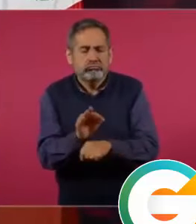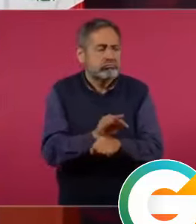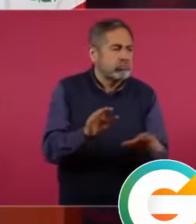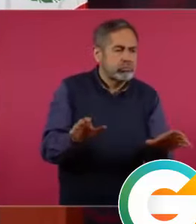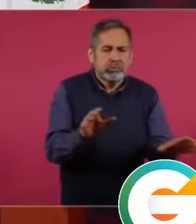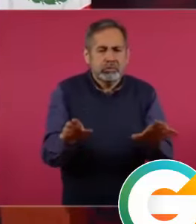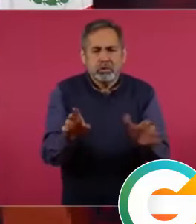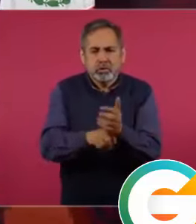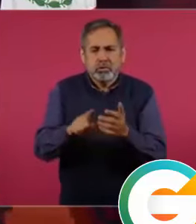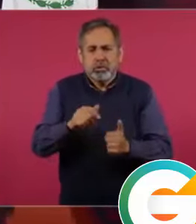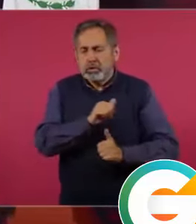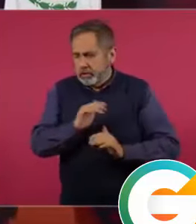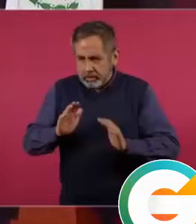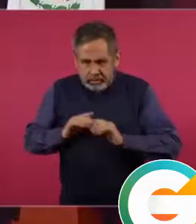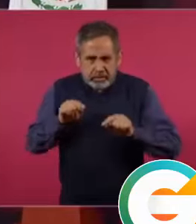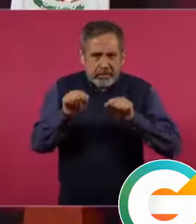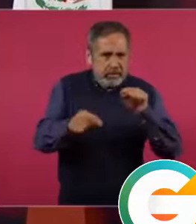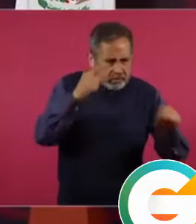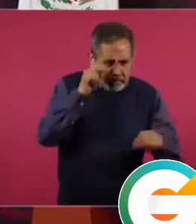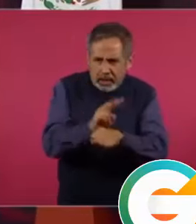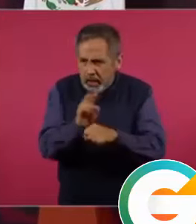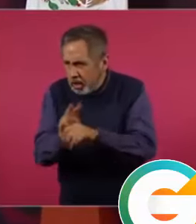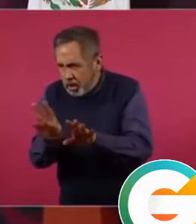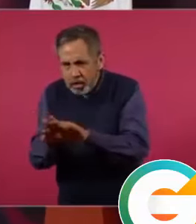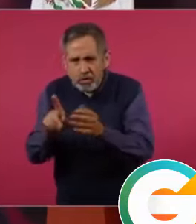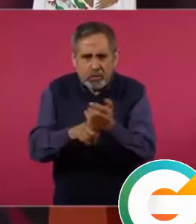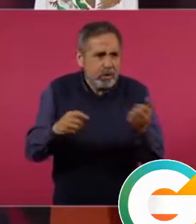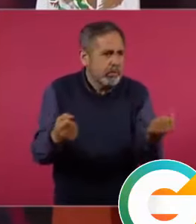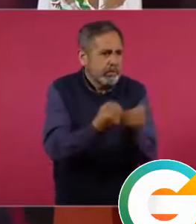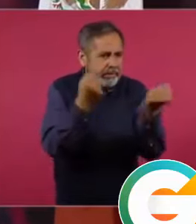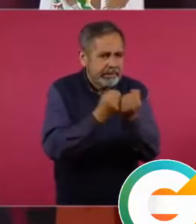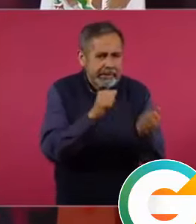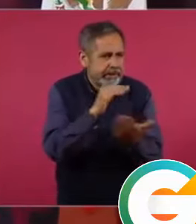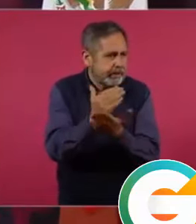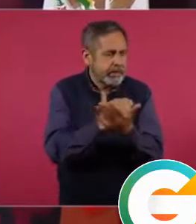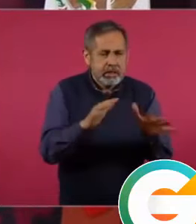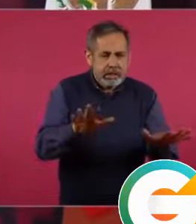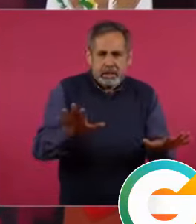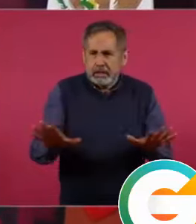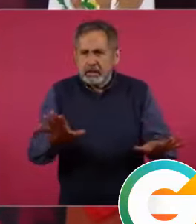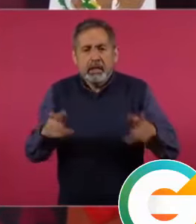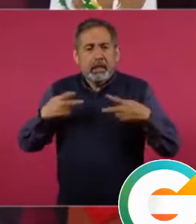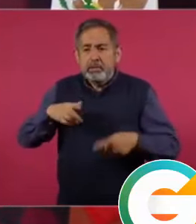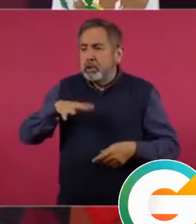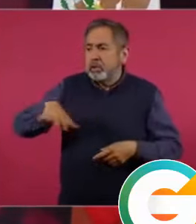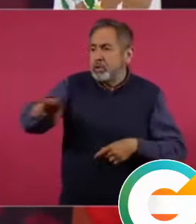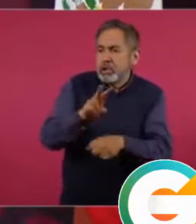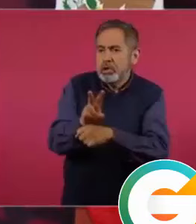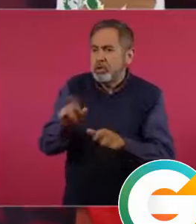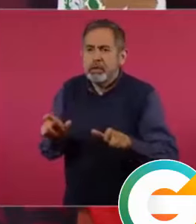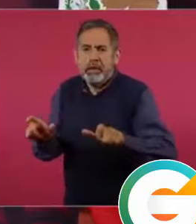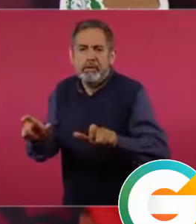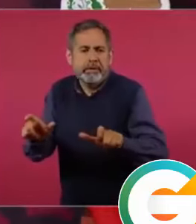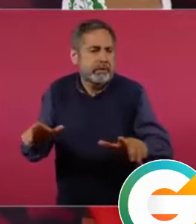de las Fuerzas Armadas para cuidar que no haya enfrentamiento, para cuidar a la población